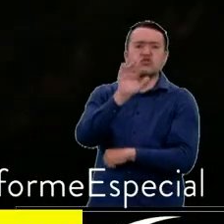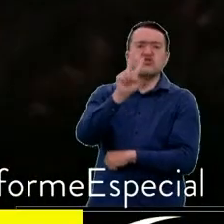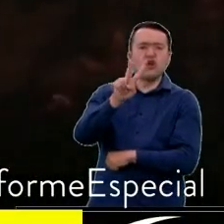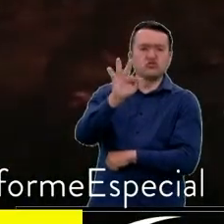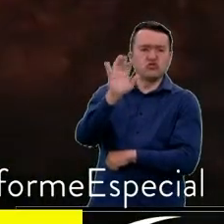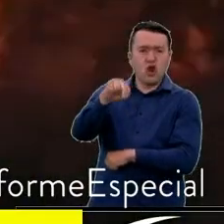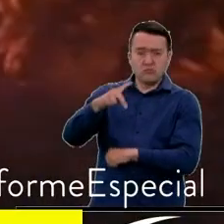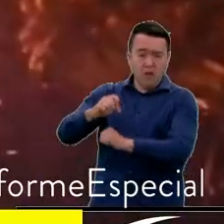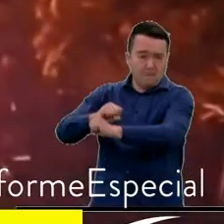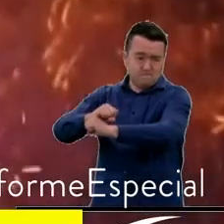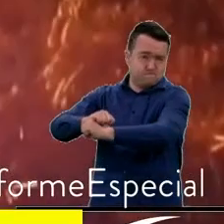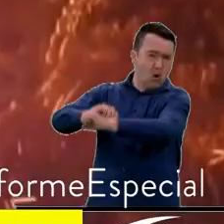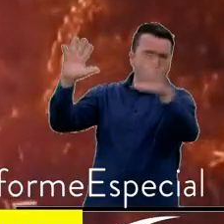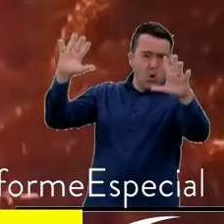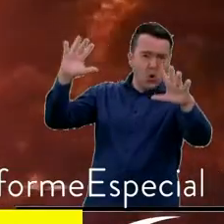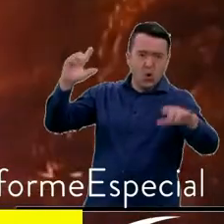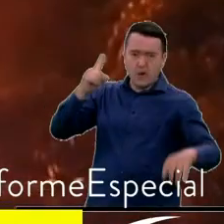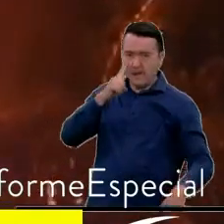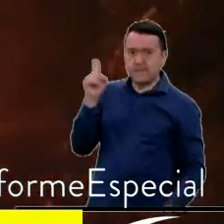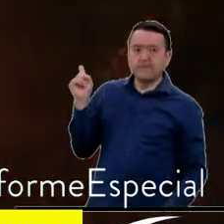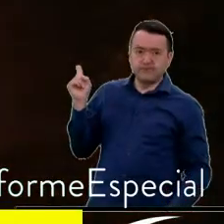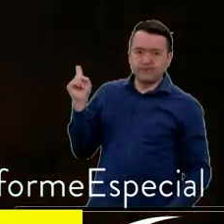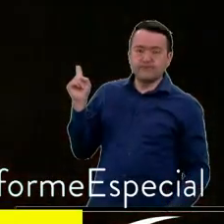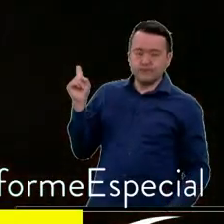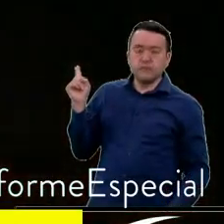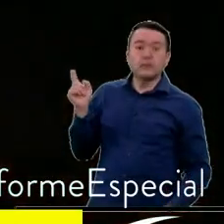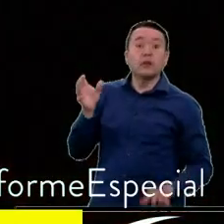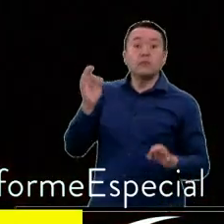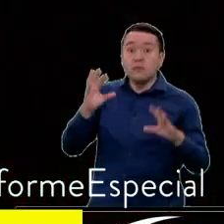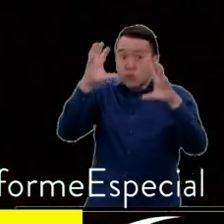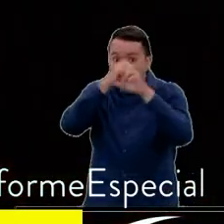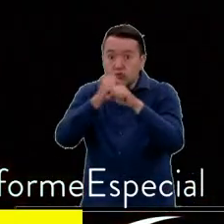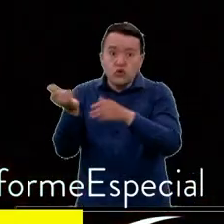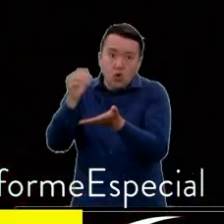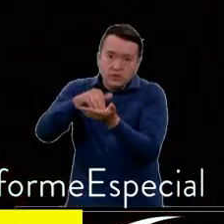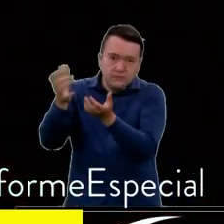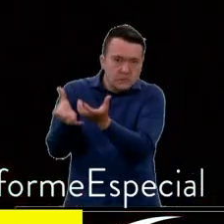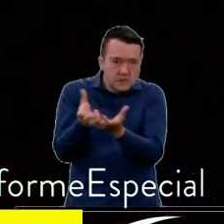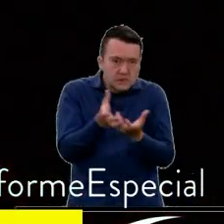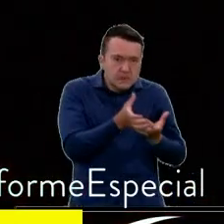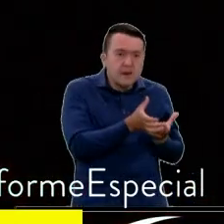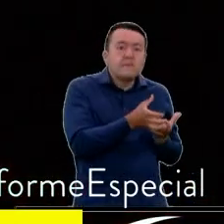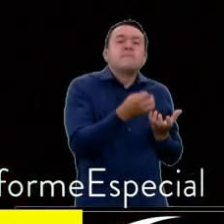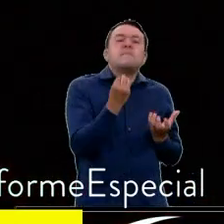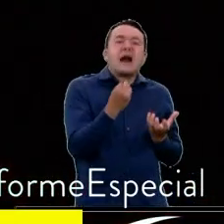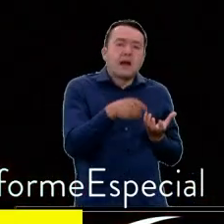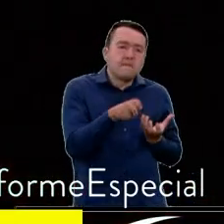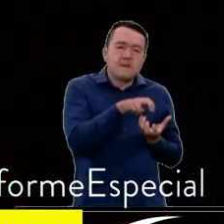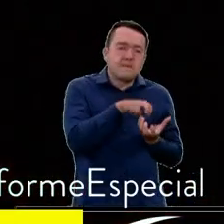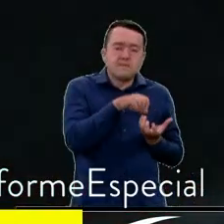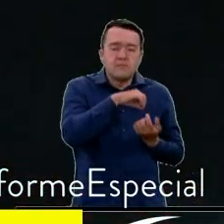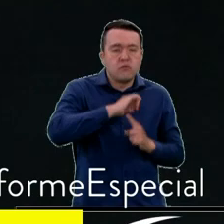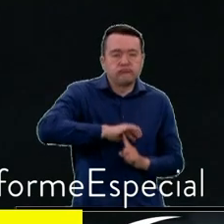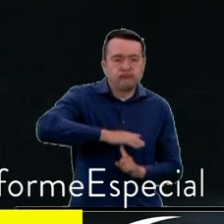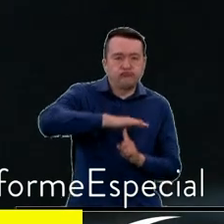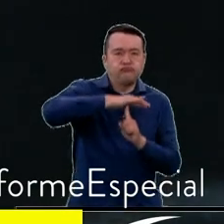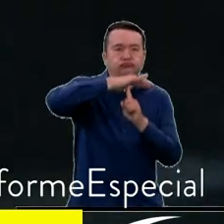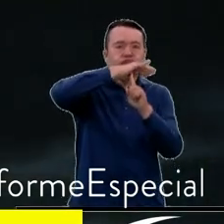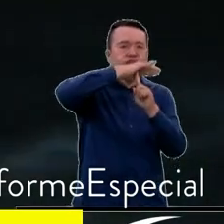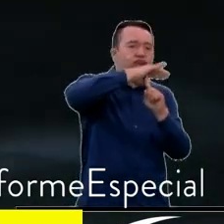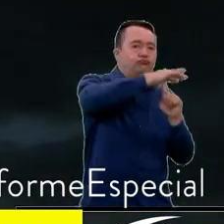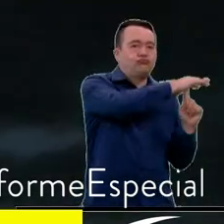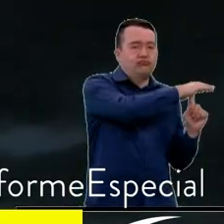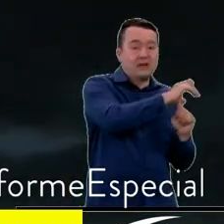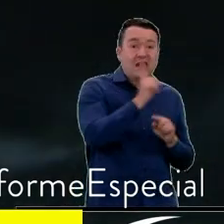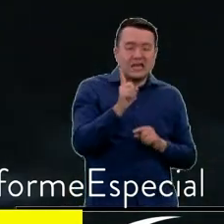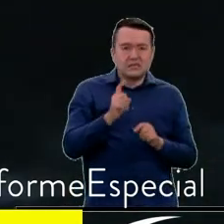destruido. En medio de la oscuridad, regresamos hasta la zona de extracción. Apáguenos la cámara y tomen una posición de seguridad, por favor. La aeronave no